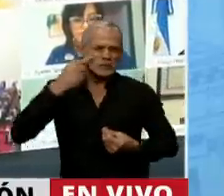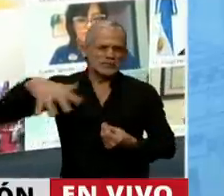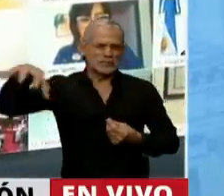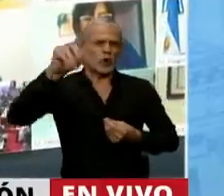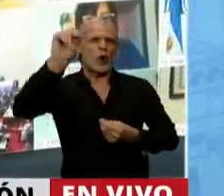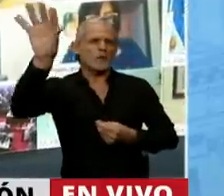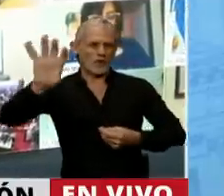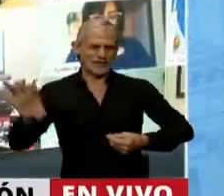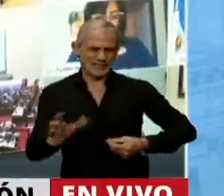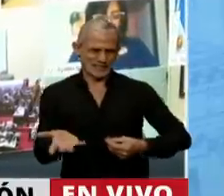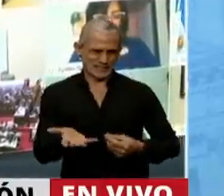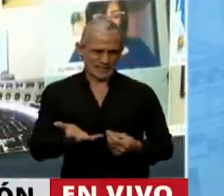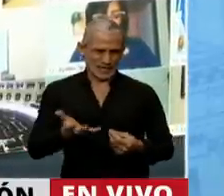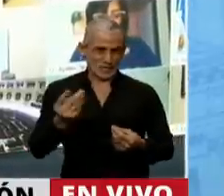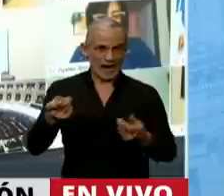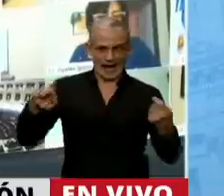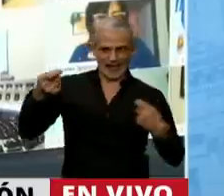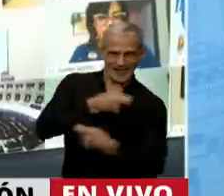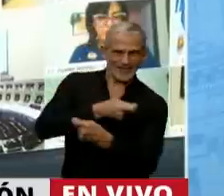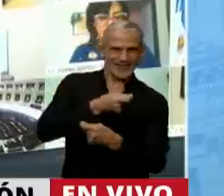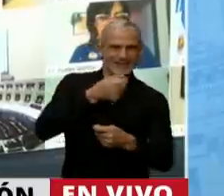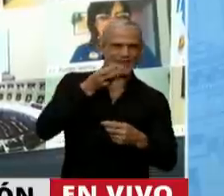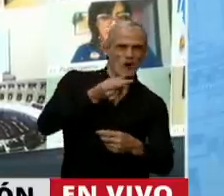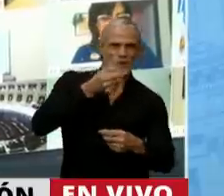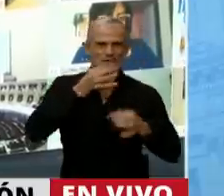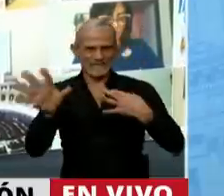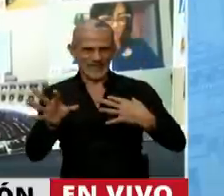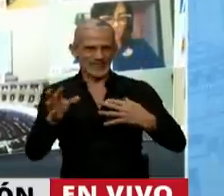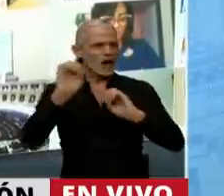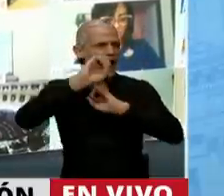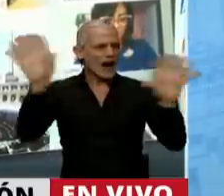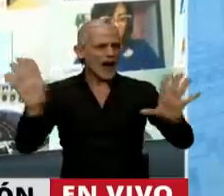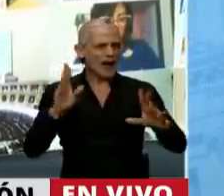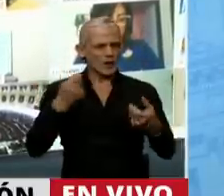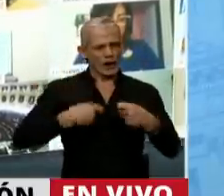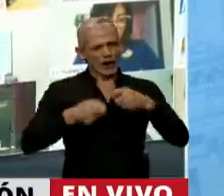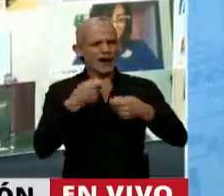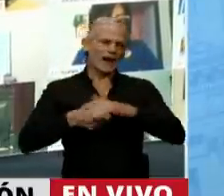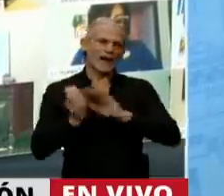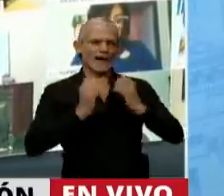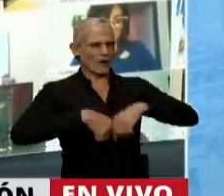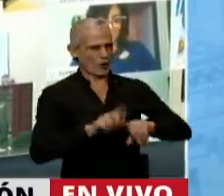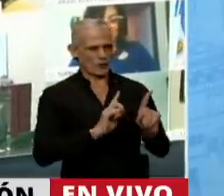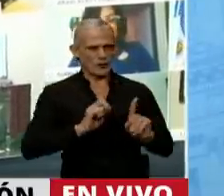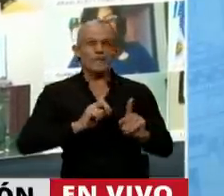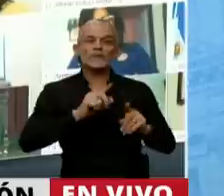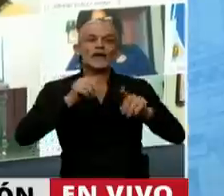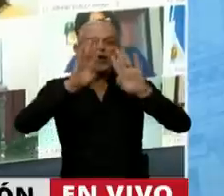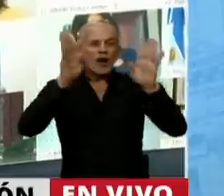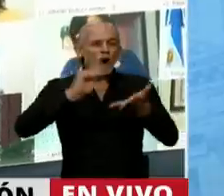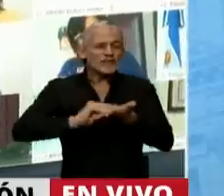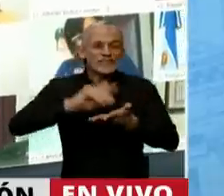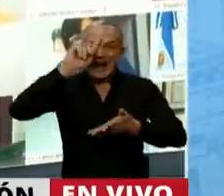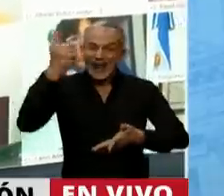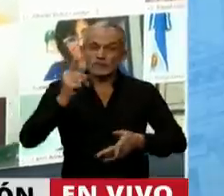y a la hora de generar la transacción. Es decir, y vuelvo a insistir, la Oficina Nacional de Compras en